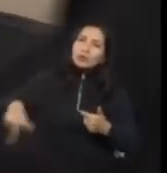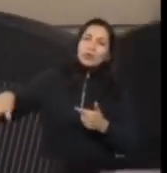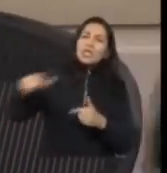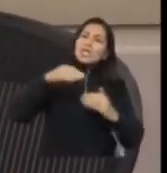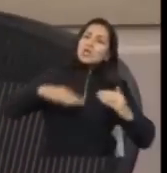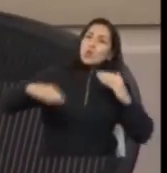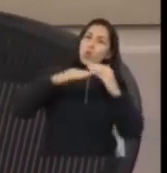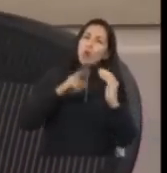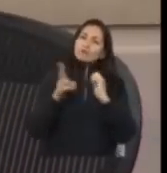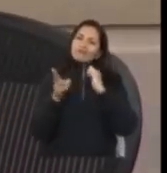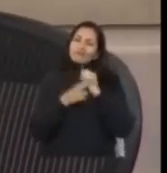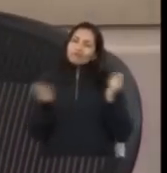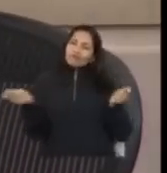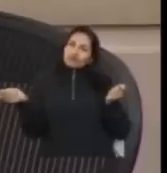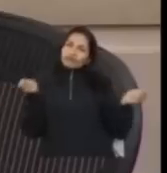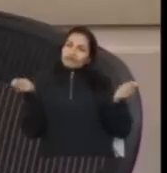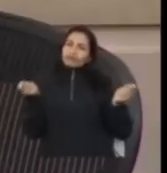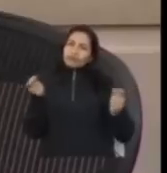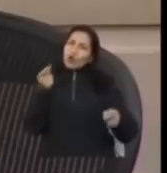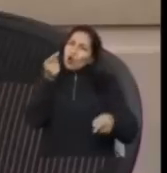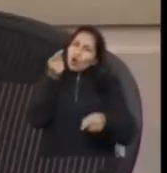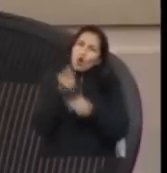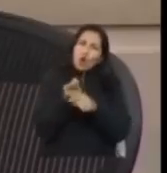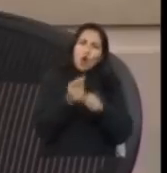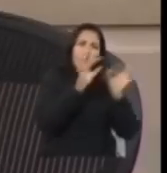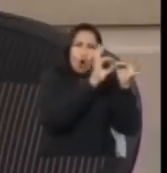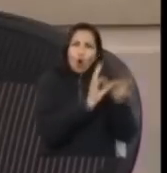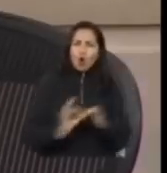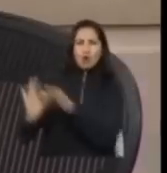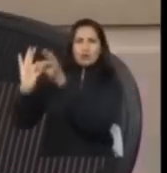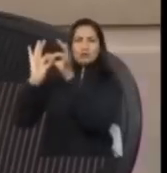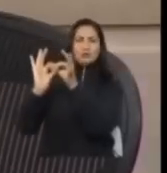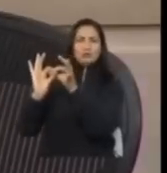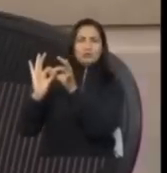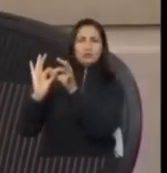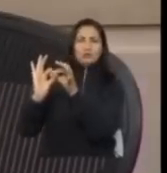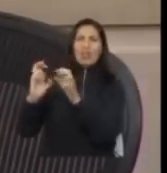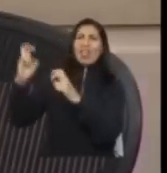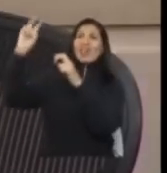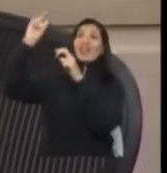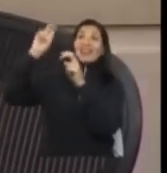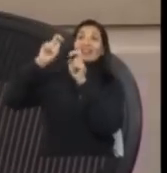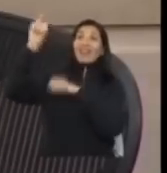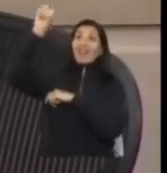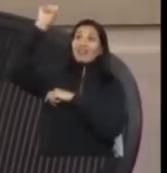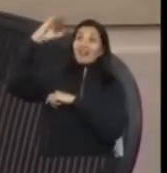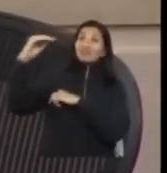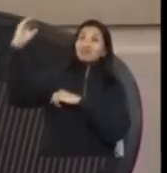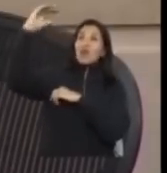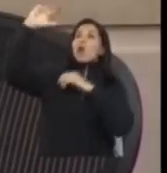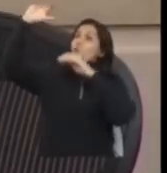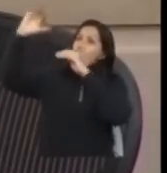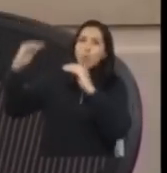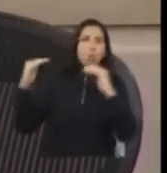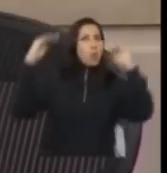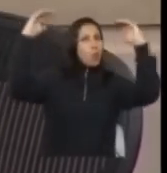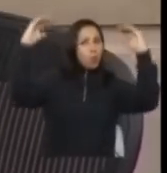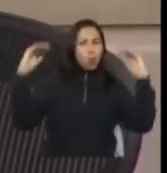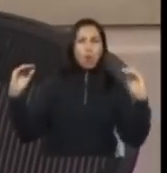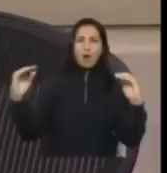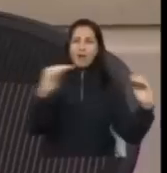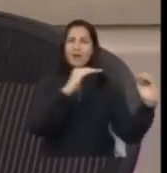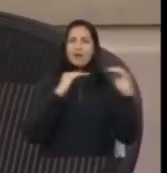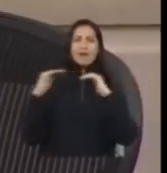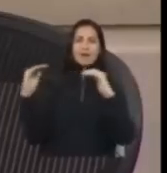de austeridad concreta, coherente, de todos los niveles del Estado. Desde el Partido Mira apoyamos